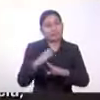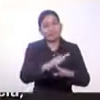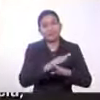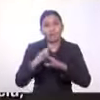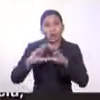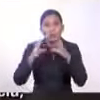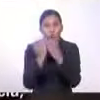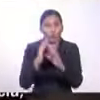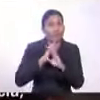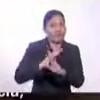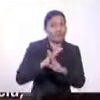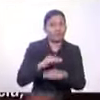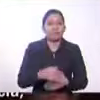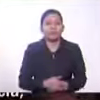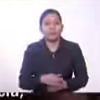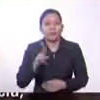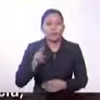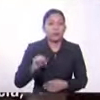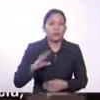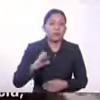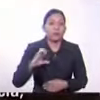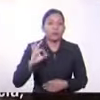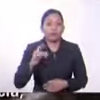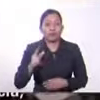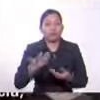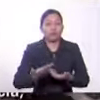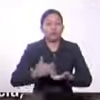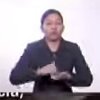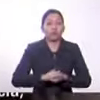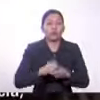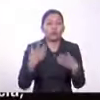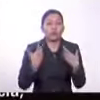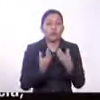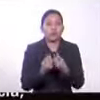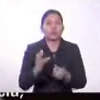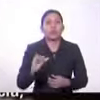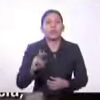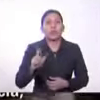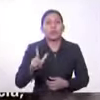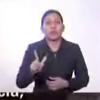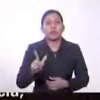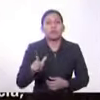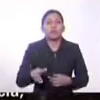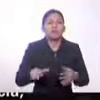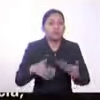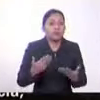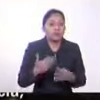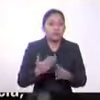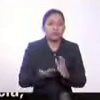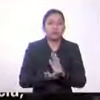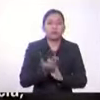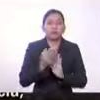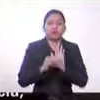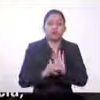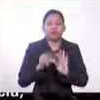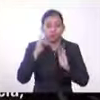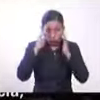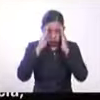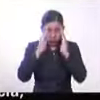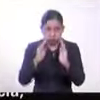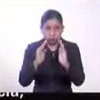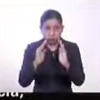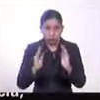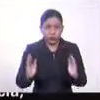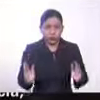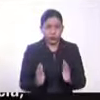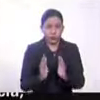internacional. UNICEF se ha aliado con la sociedad civil para desarrollar modelos de atención que promuevan